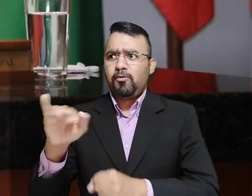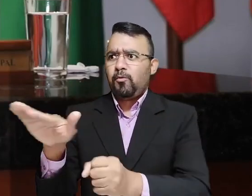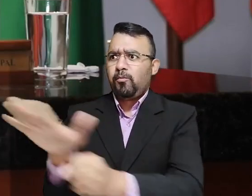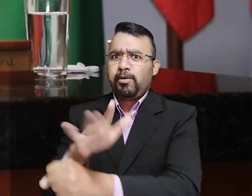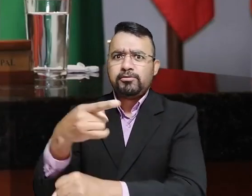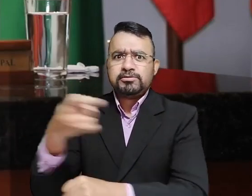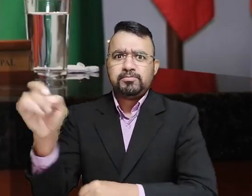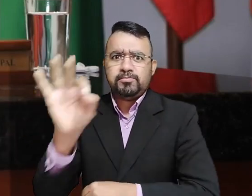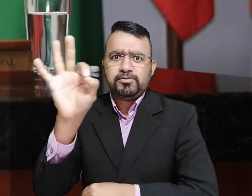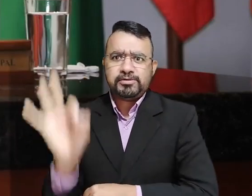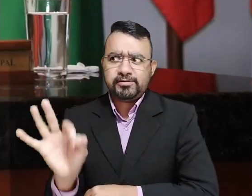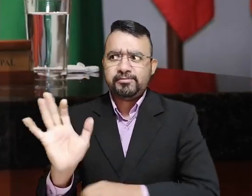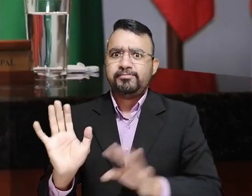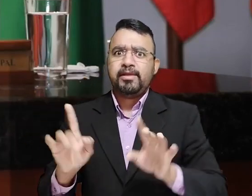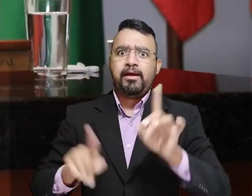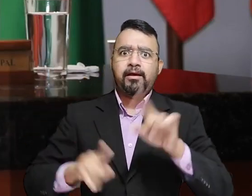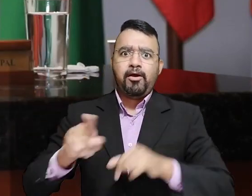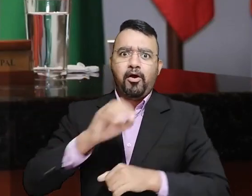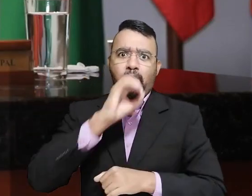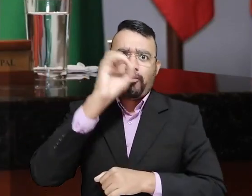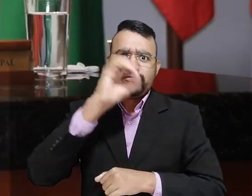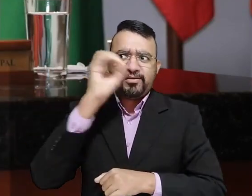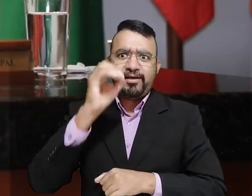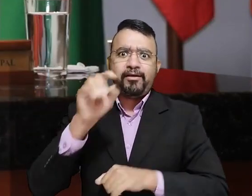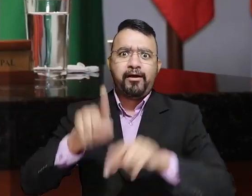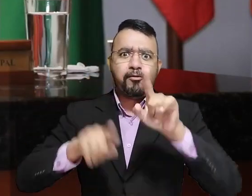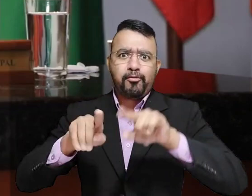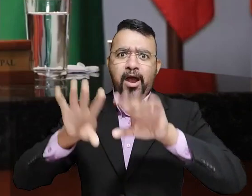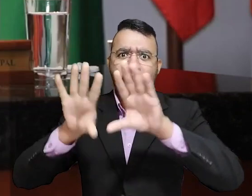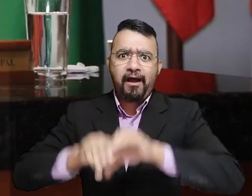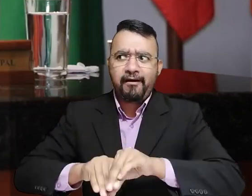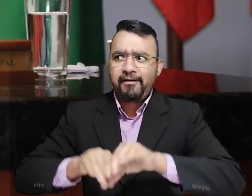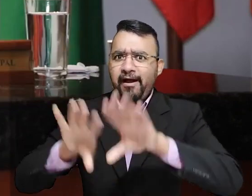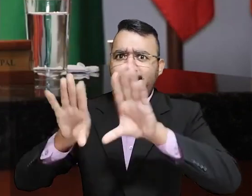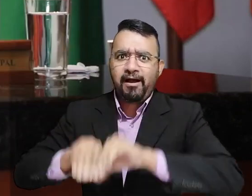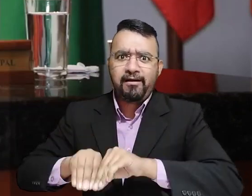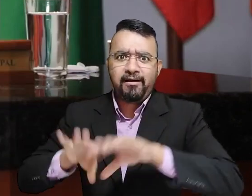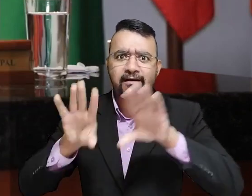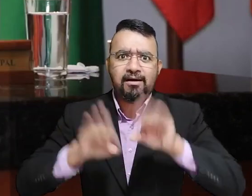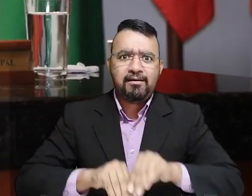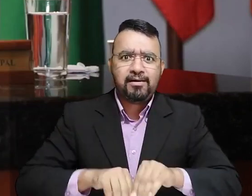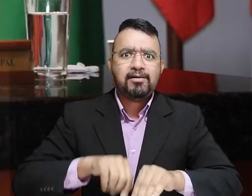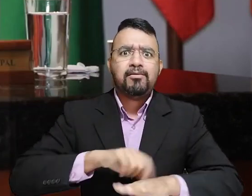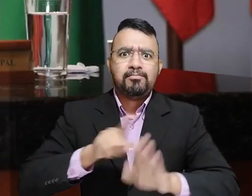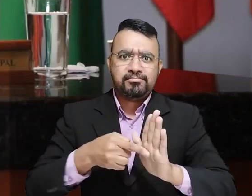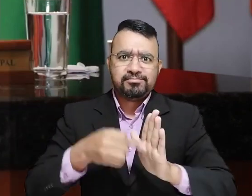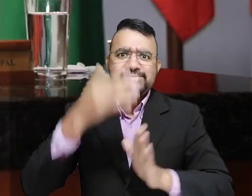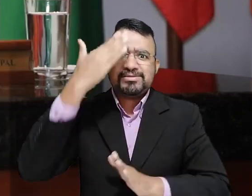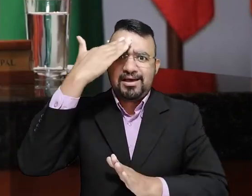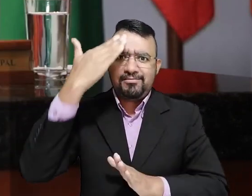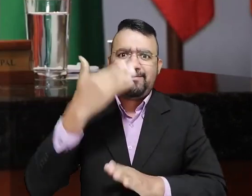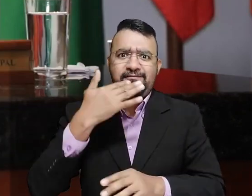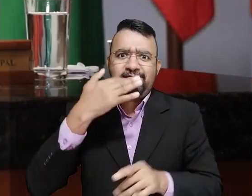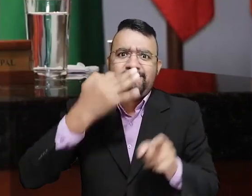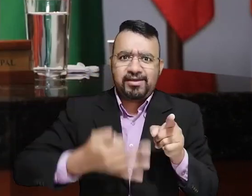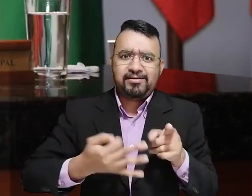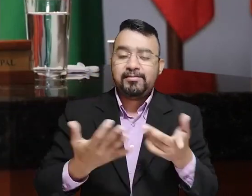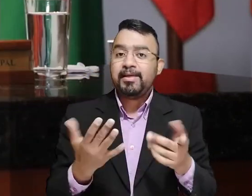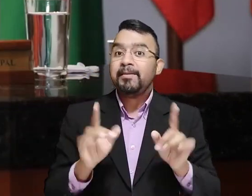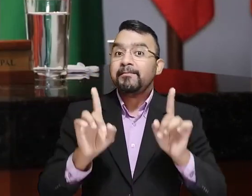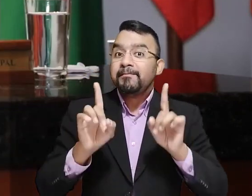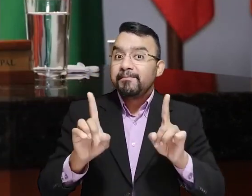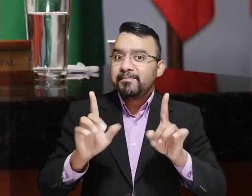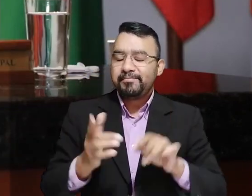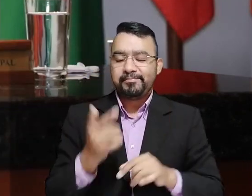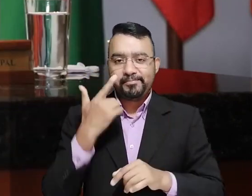el suministro o el desabastecimiento de oxígeno. Todo eso es real. Pero también hay una